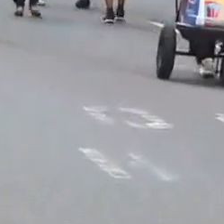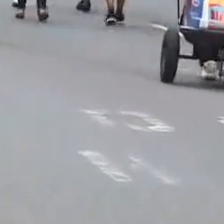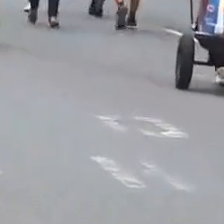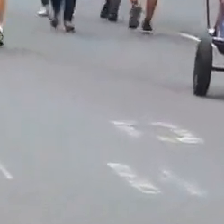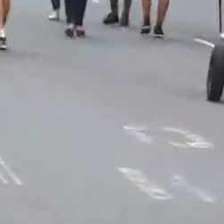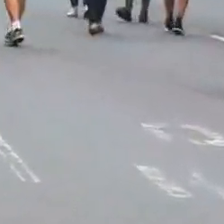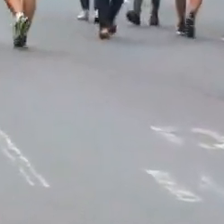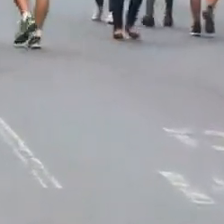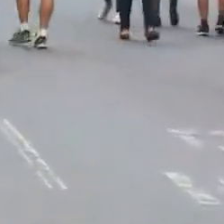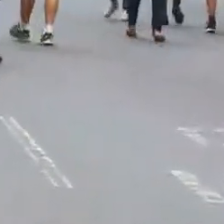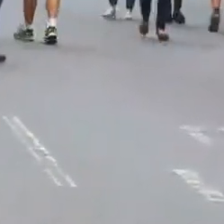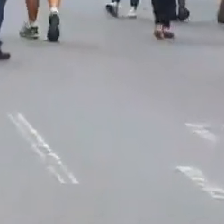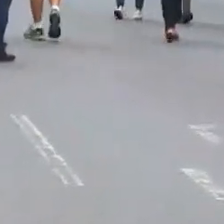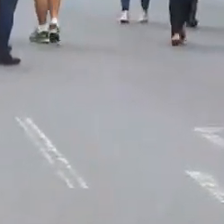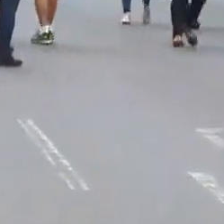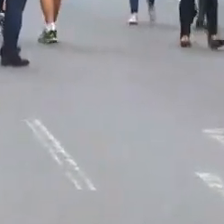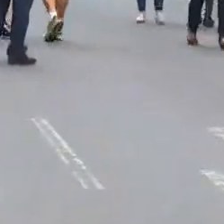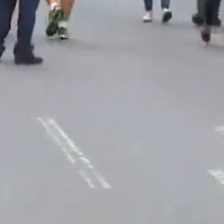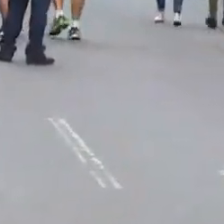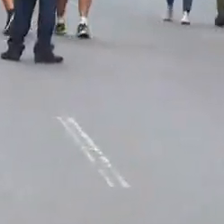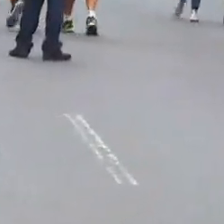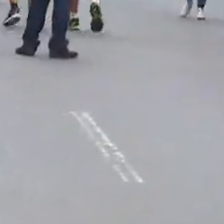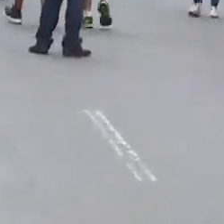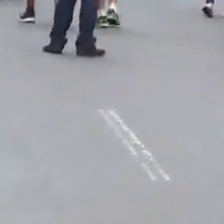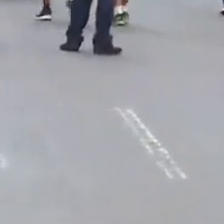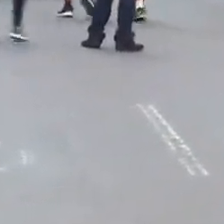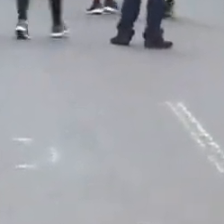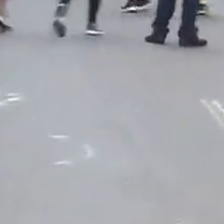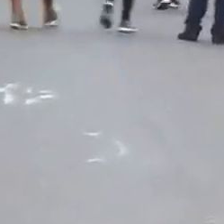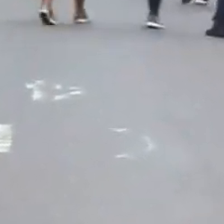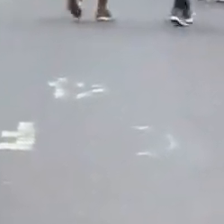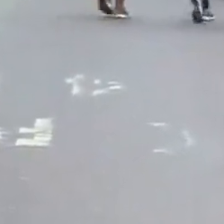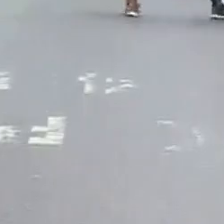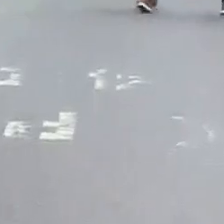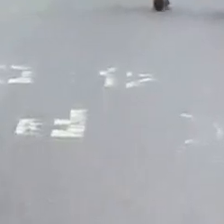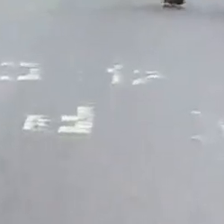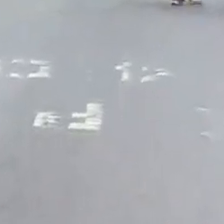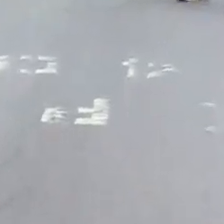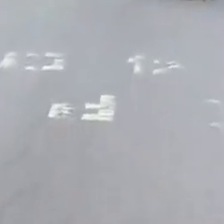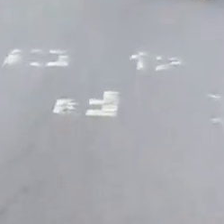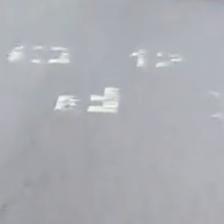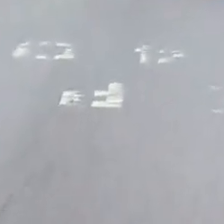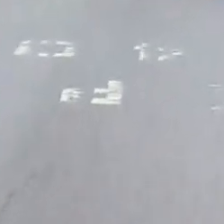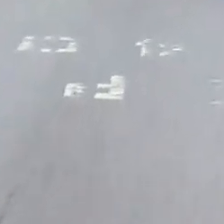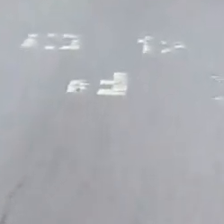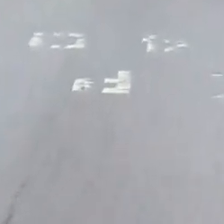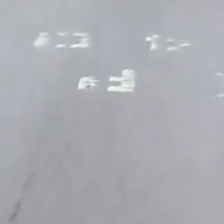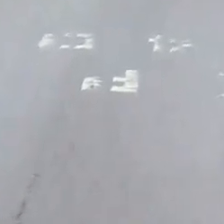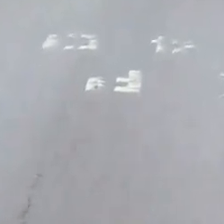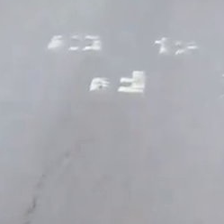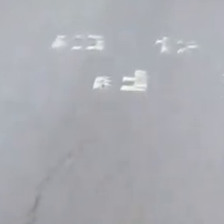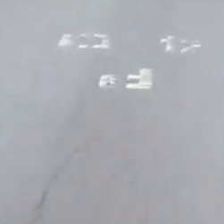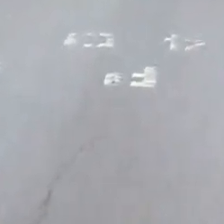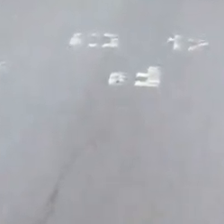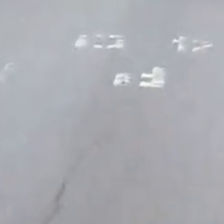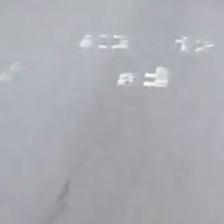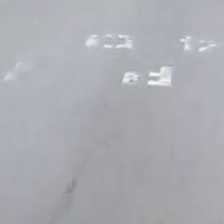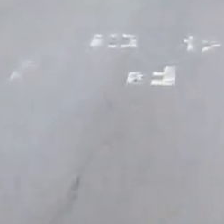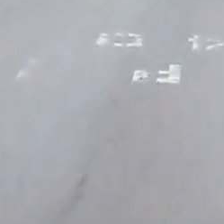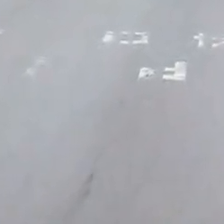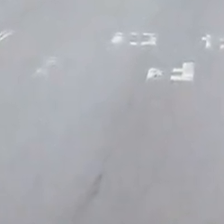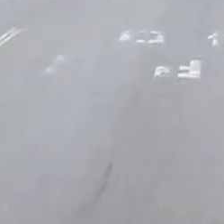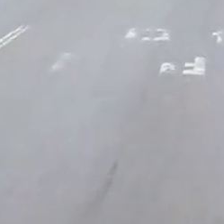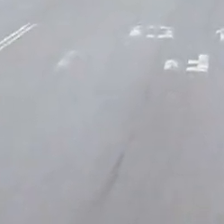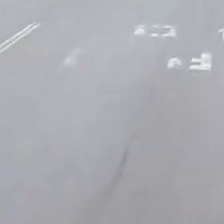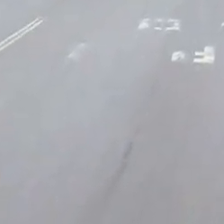congregados porque han manifestado de que no lo harán en la Asamblea Legislativa este año. Este es un punto frente al Ministerio